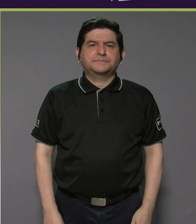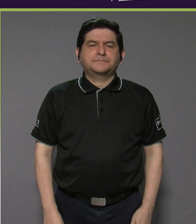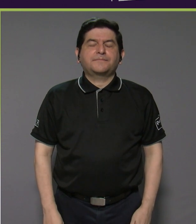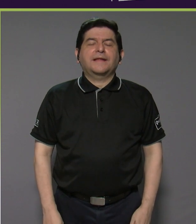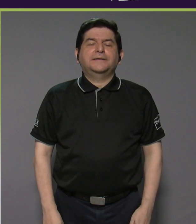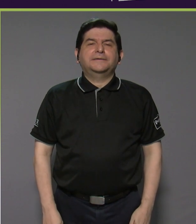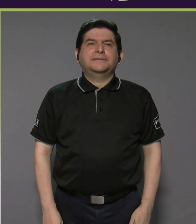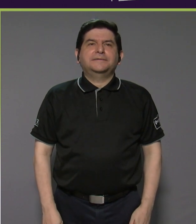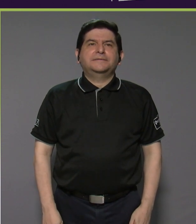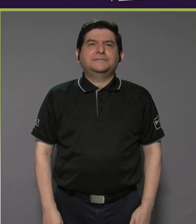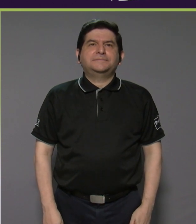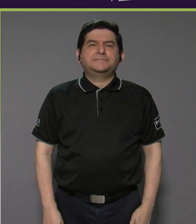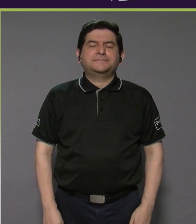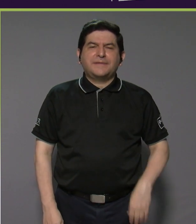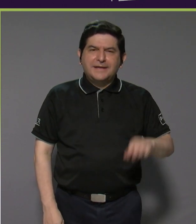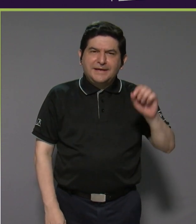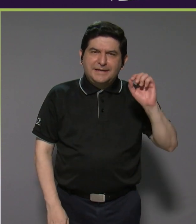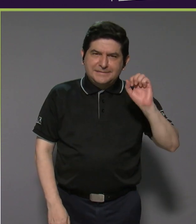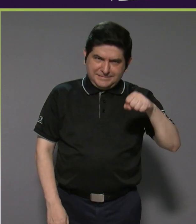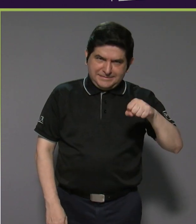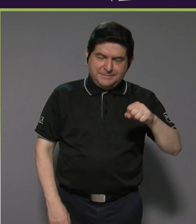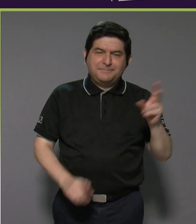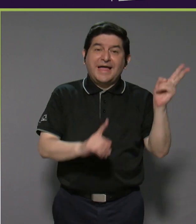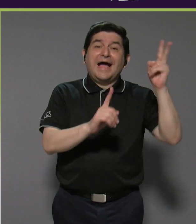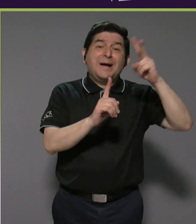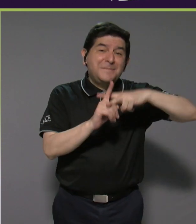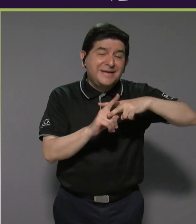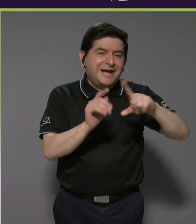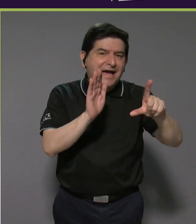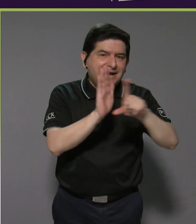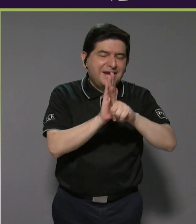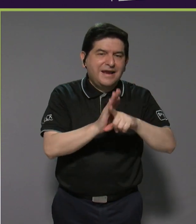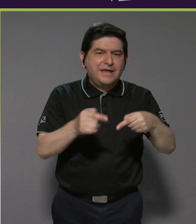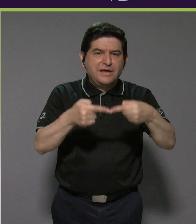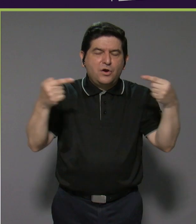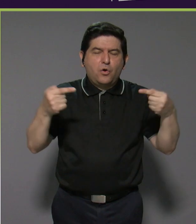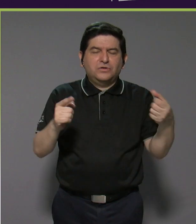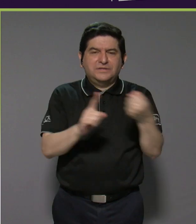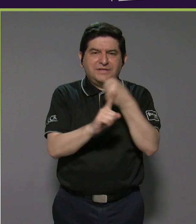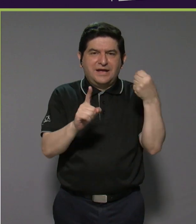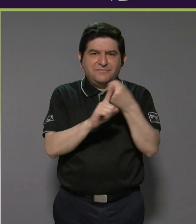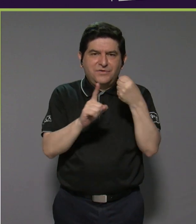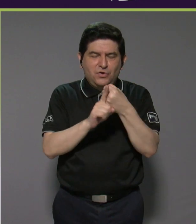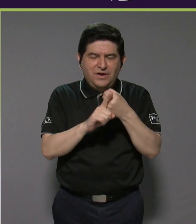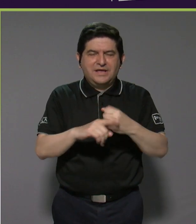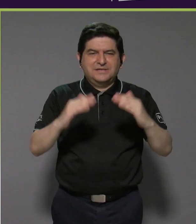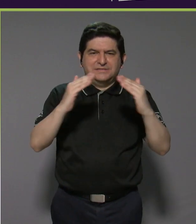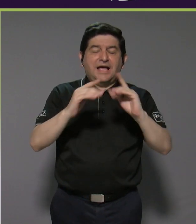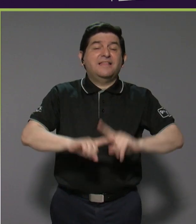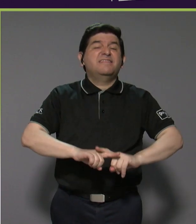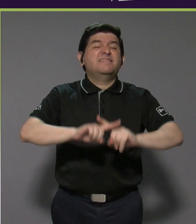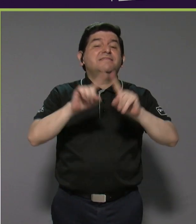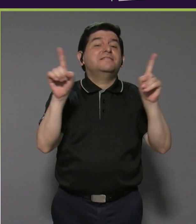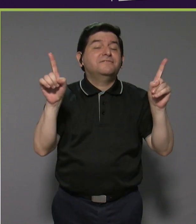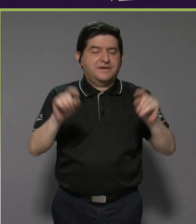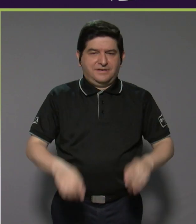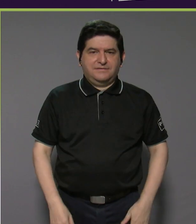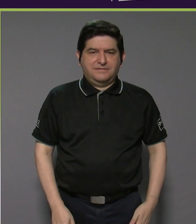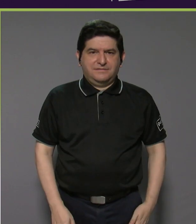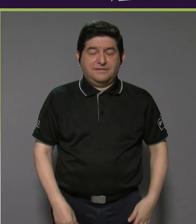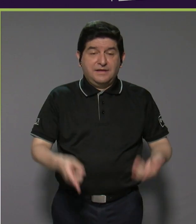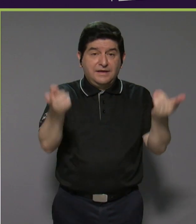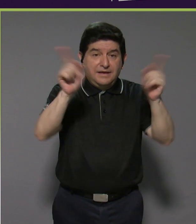Vamos a ver, más bien la aplicación de la ley contra la violencia doméstica es la que es un poquito diferente, porque en el